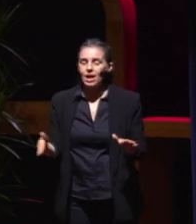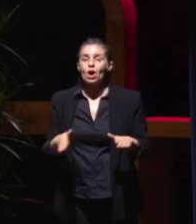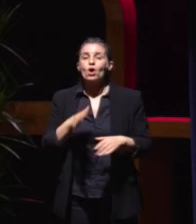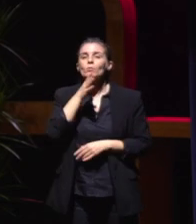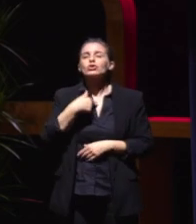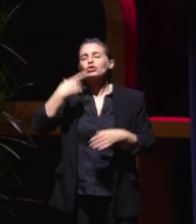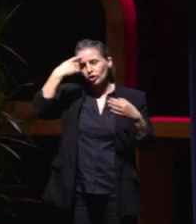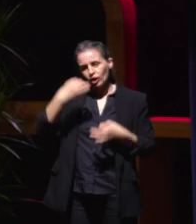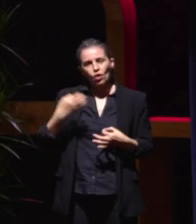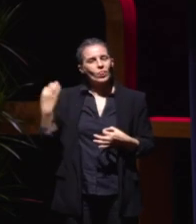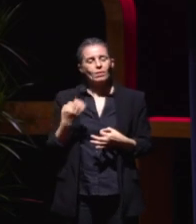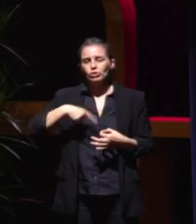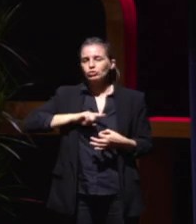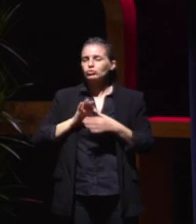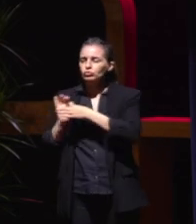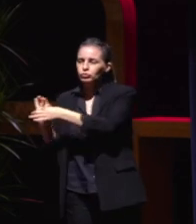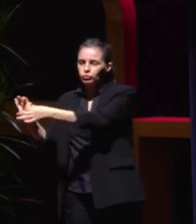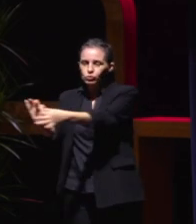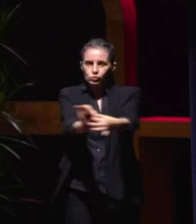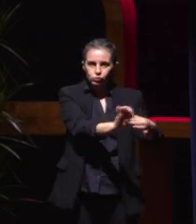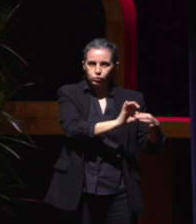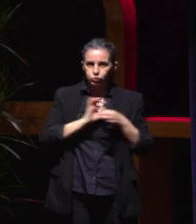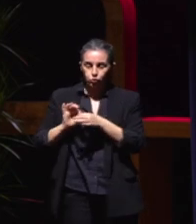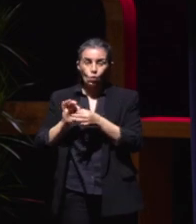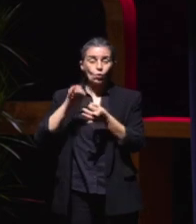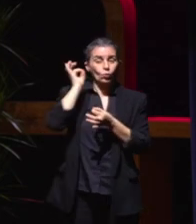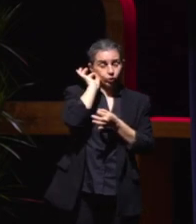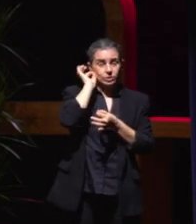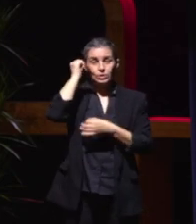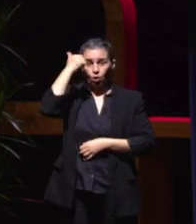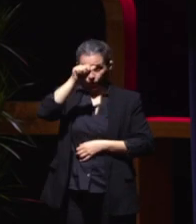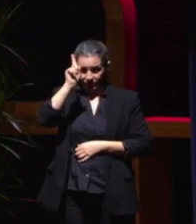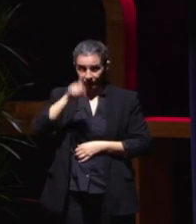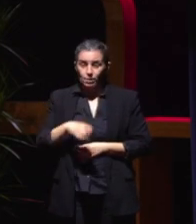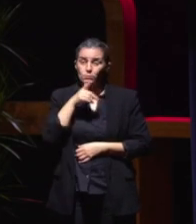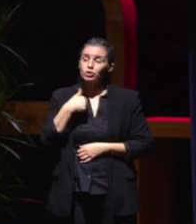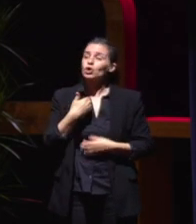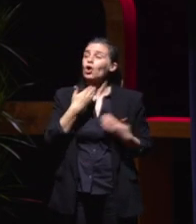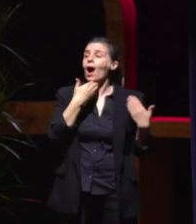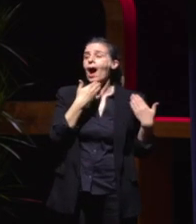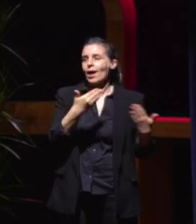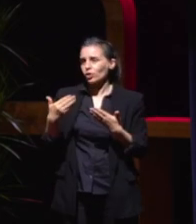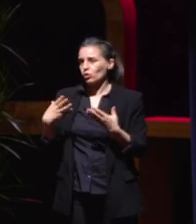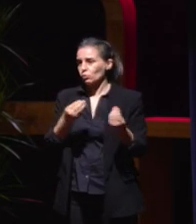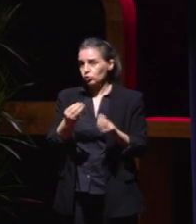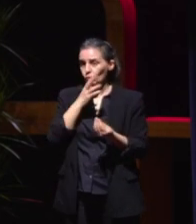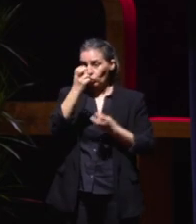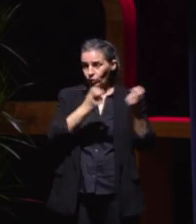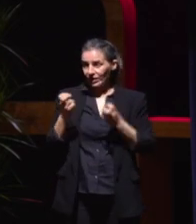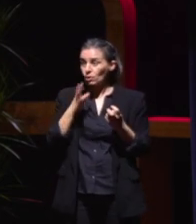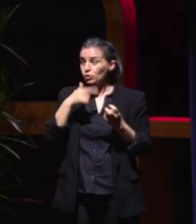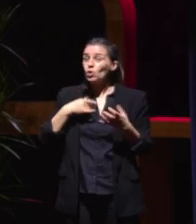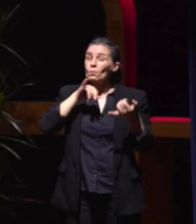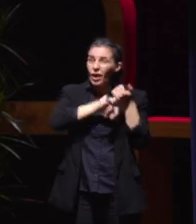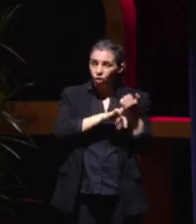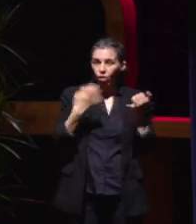esto tenemos que seguir juntas y juntos porque de verdad que os agradezco muchísimo que estéis aquí porque yo a mi marido lo tengo